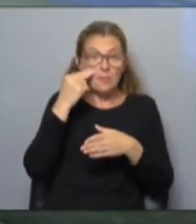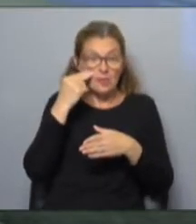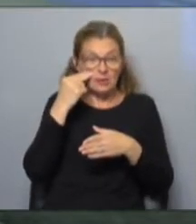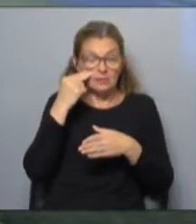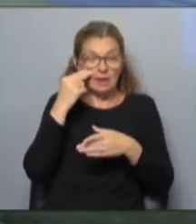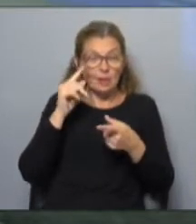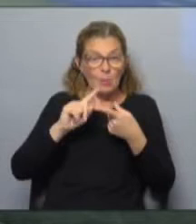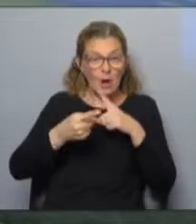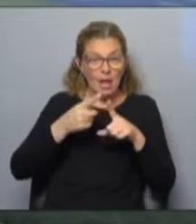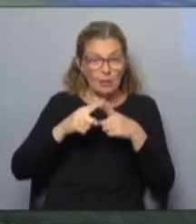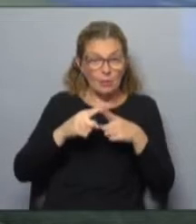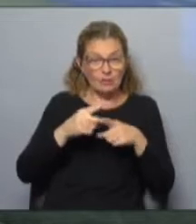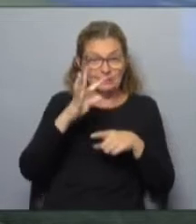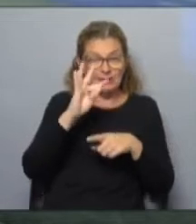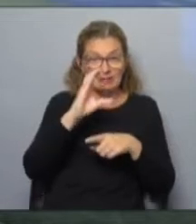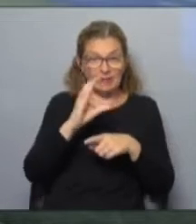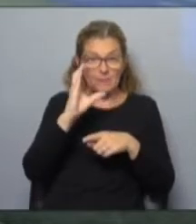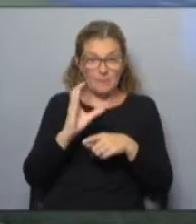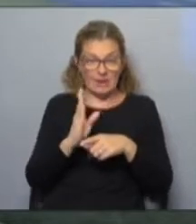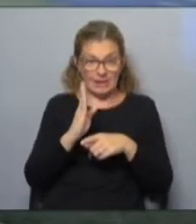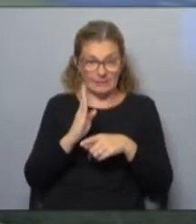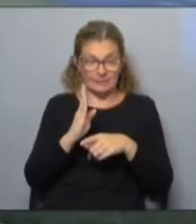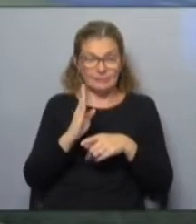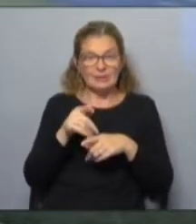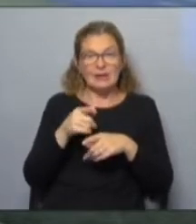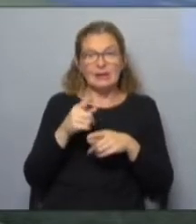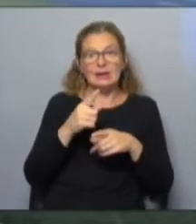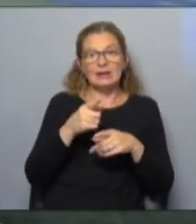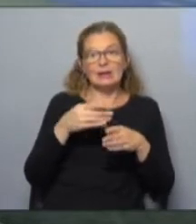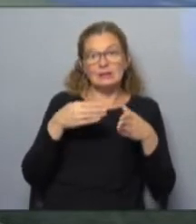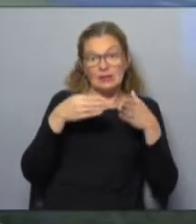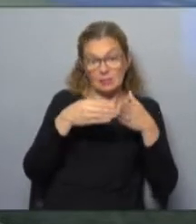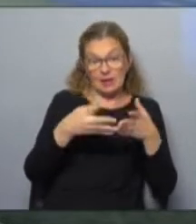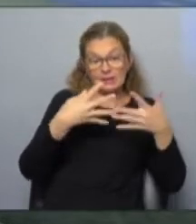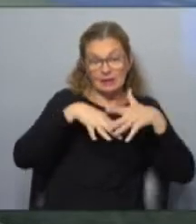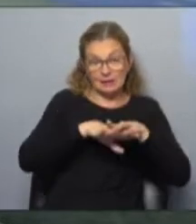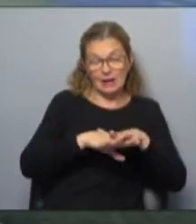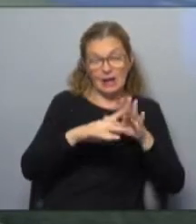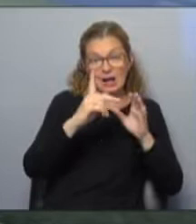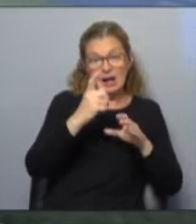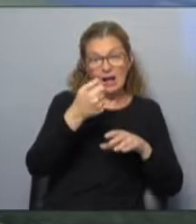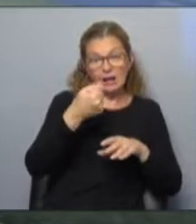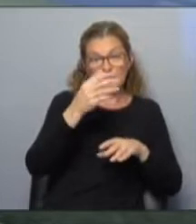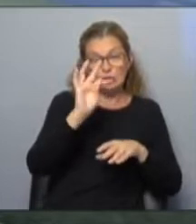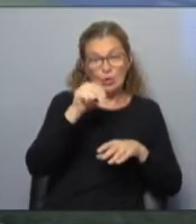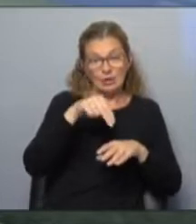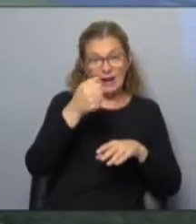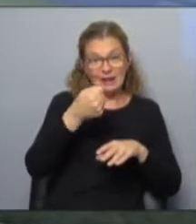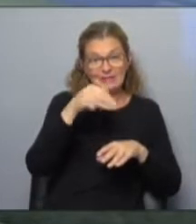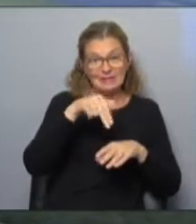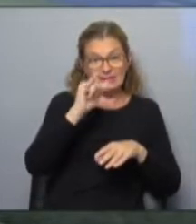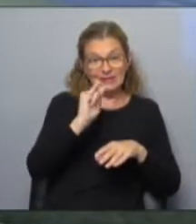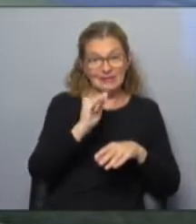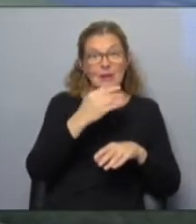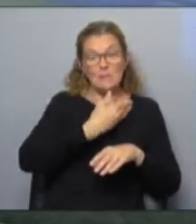el acuerdo entre TCP, Terminal Cuenca del Plata, que está integrada por Catunas y esta empresa belga y también por el Estado